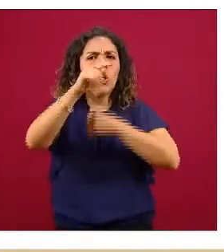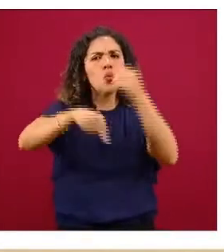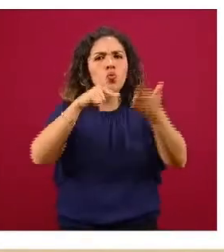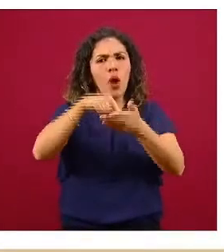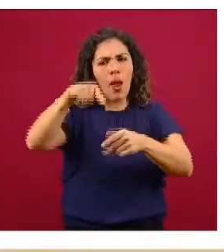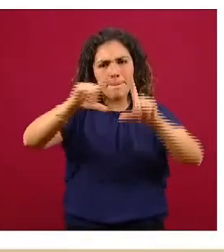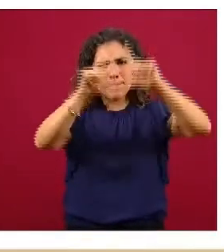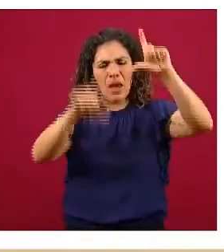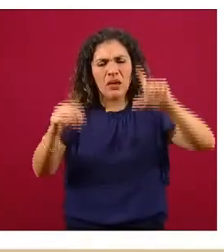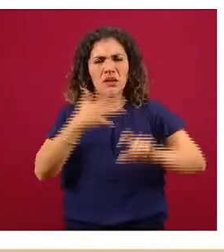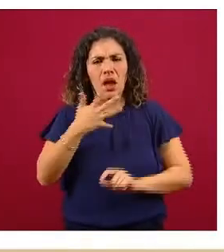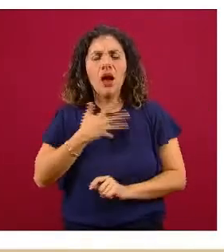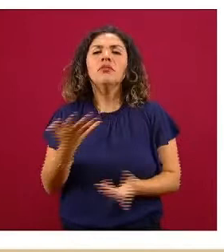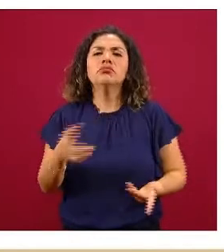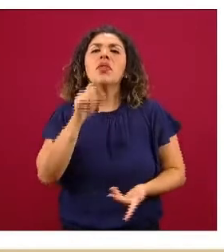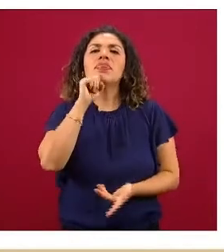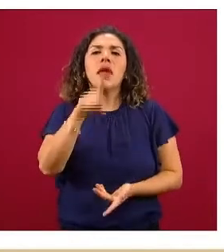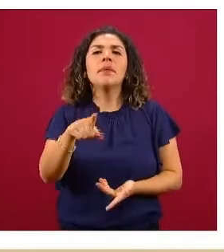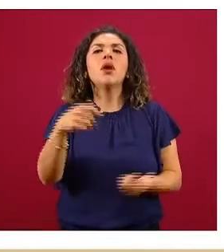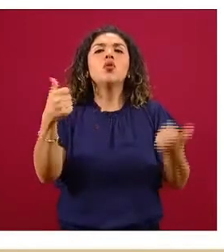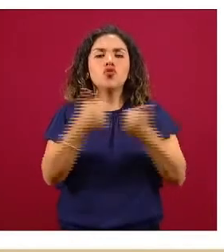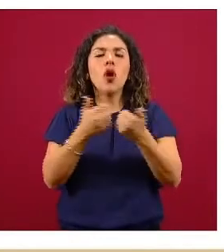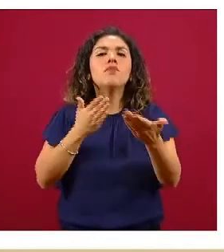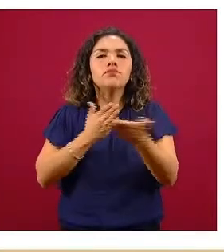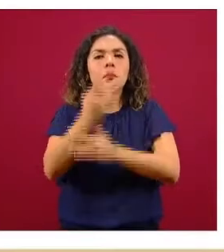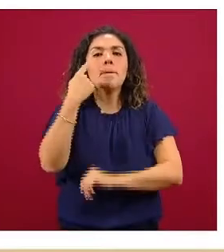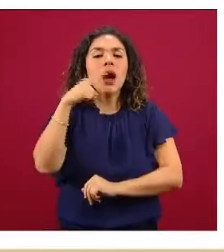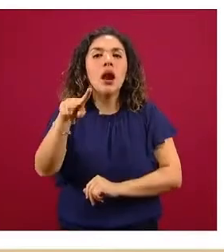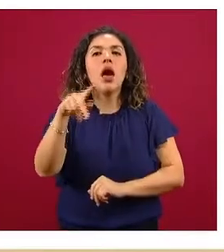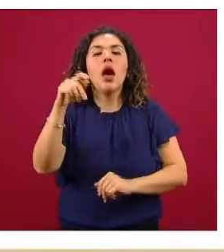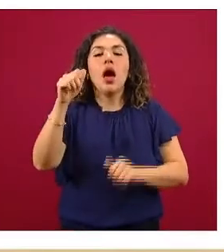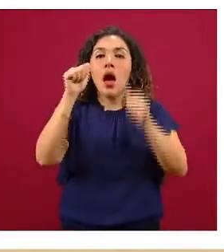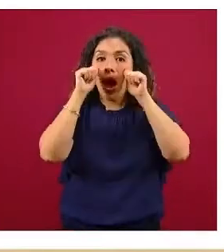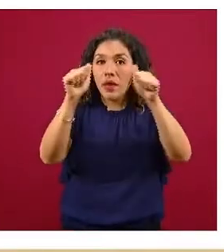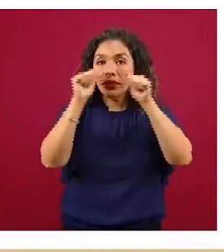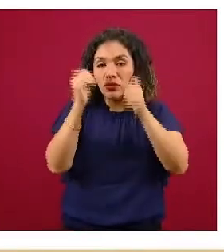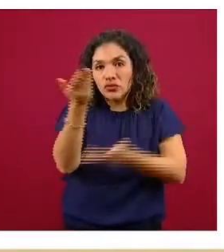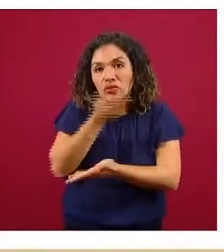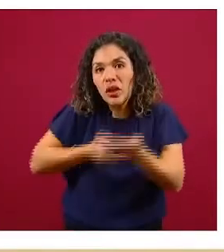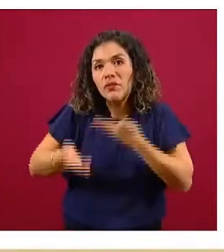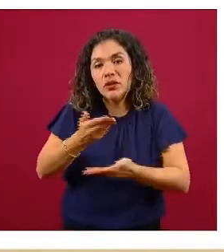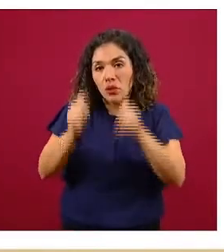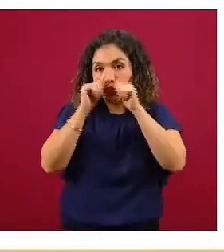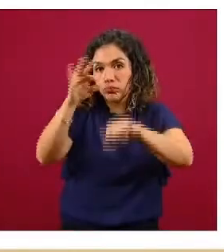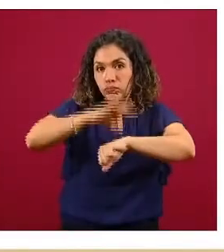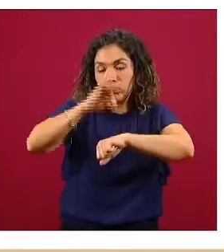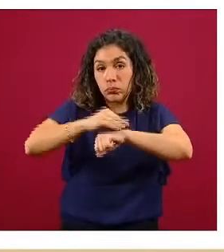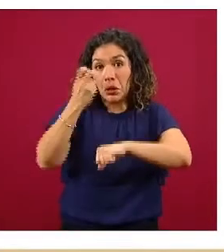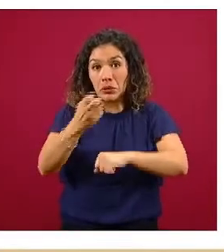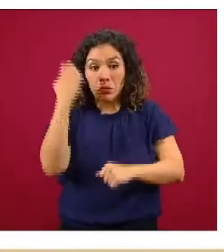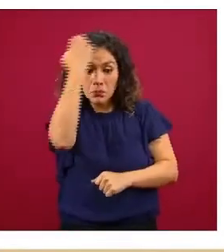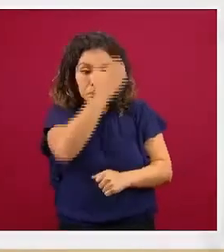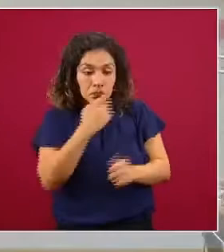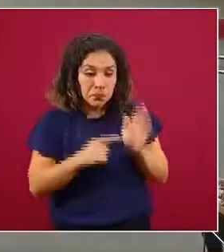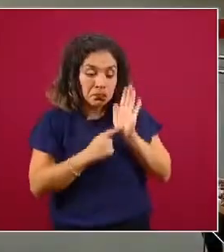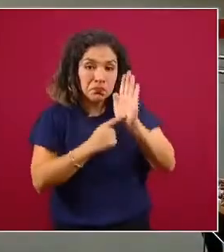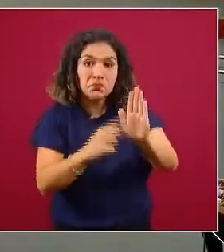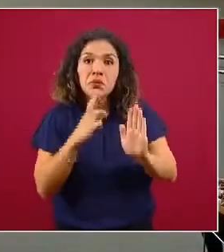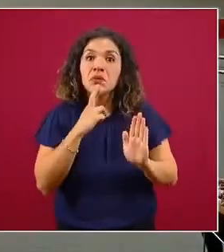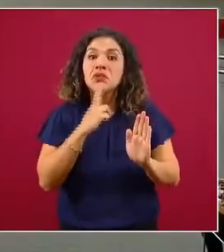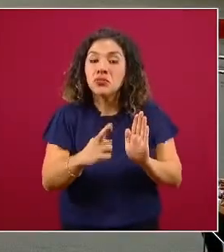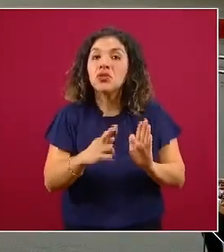país, y lógicamente también tienen acceso a servicio de atención médica, en donde la valoración dirá, en función